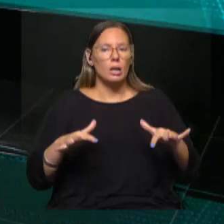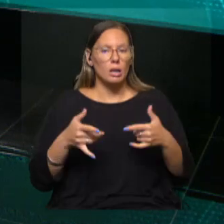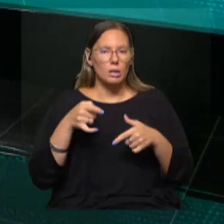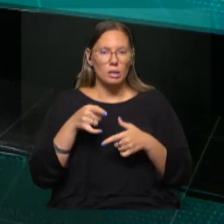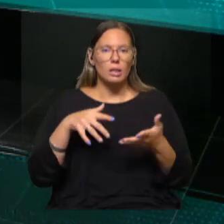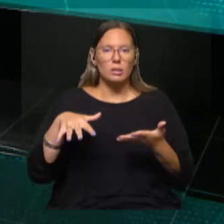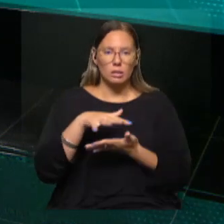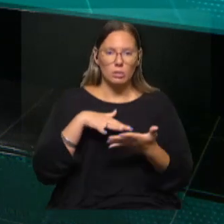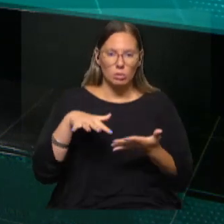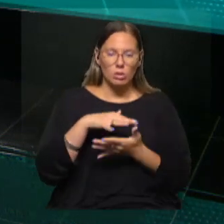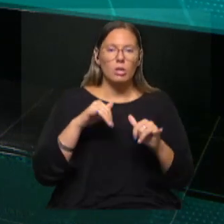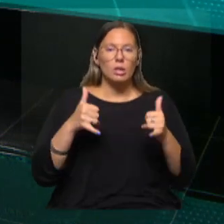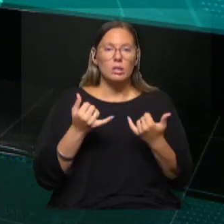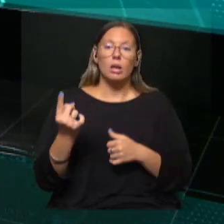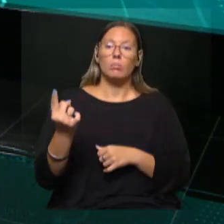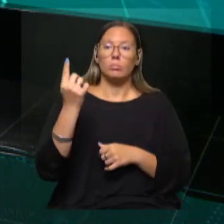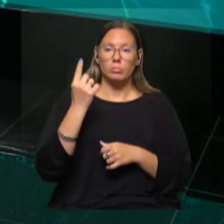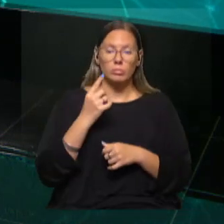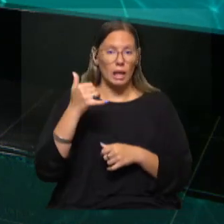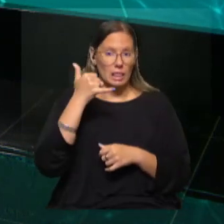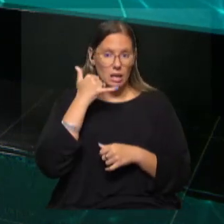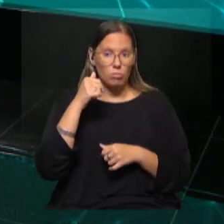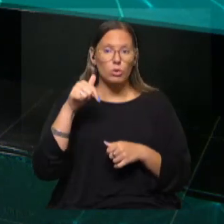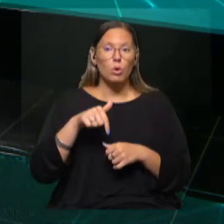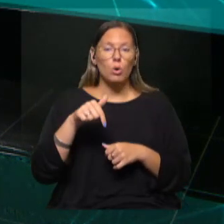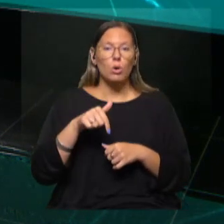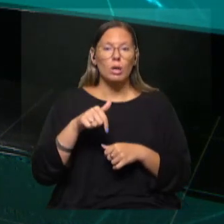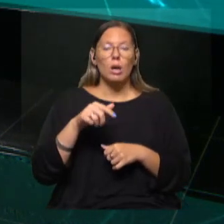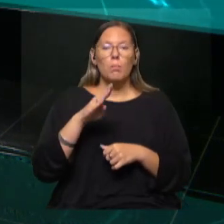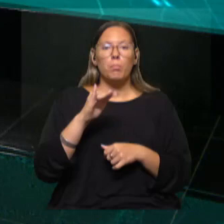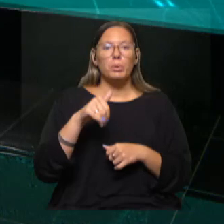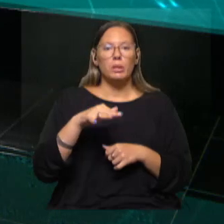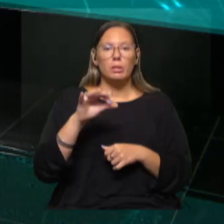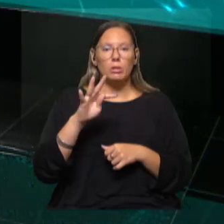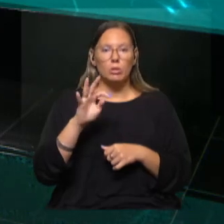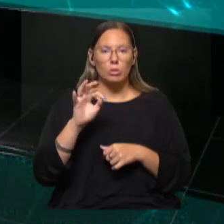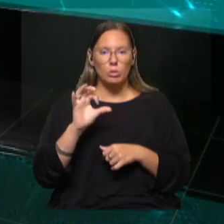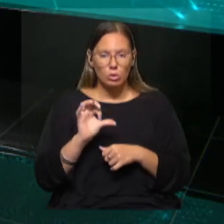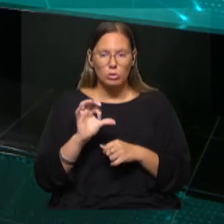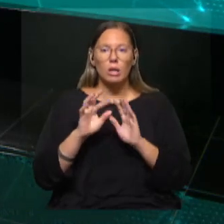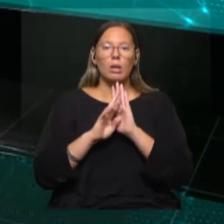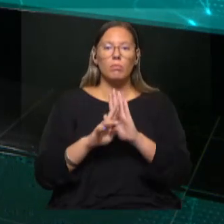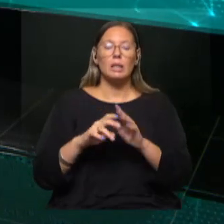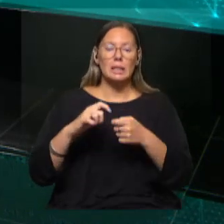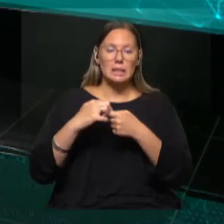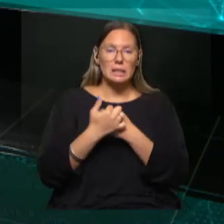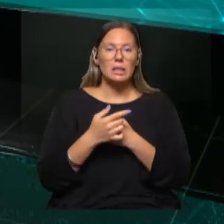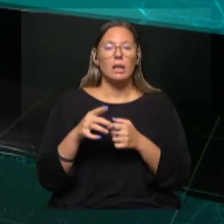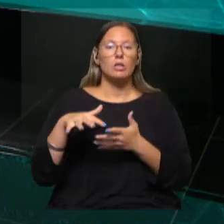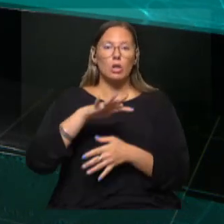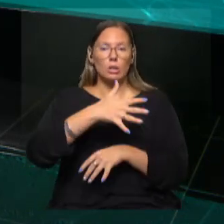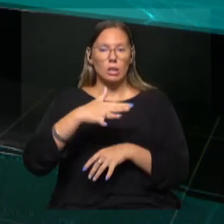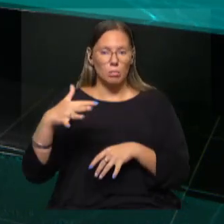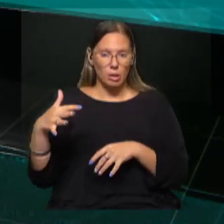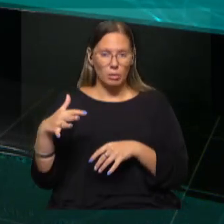De esta situación ya estamos recibiendo vía telefónica hoy a Alexis Pintos, el referente del Sindicato del Mar y Afines del